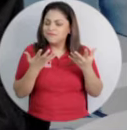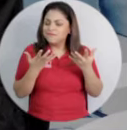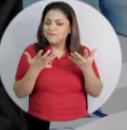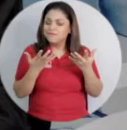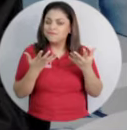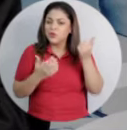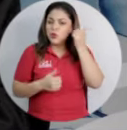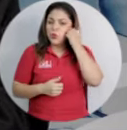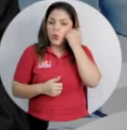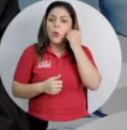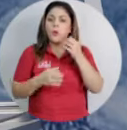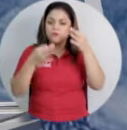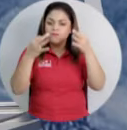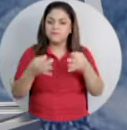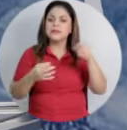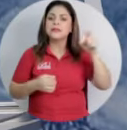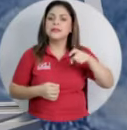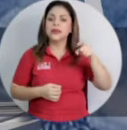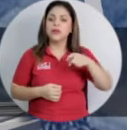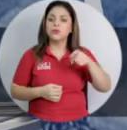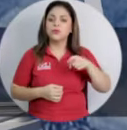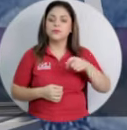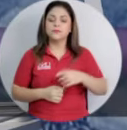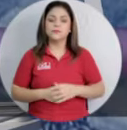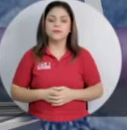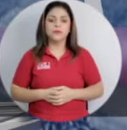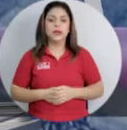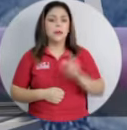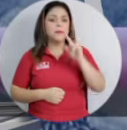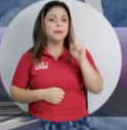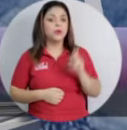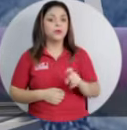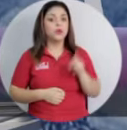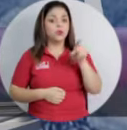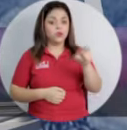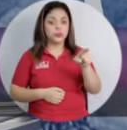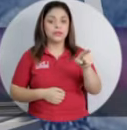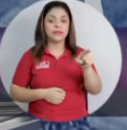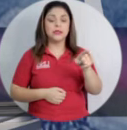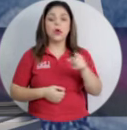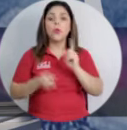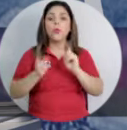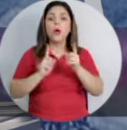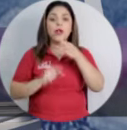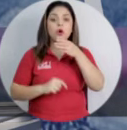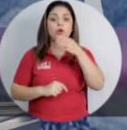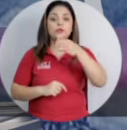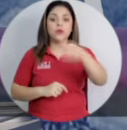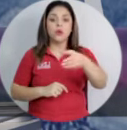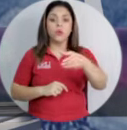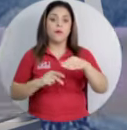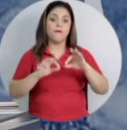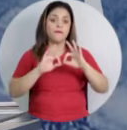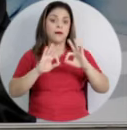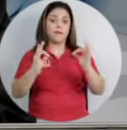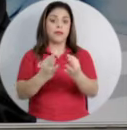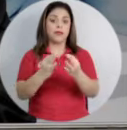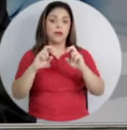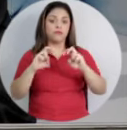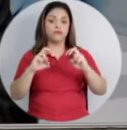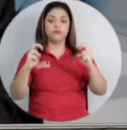buscar opciones interesantes. Una vez que la familia se sienta, ¿cuáles serían los pasos que usted recomiende para que se pueda trabajar en un presupuesto saludable?